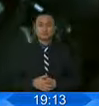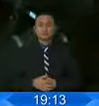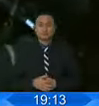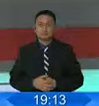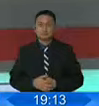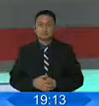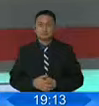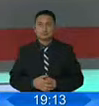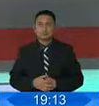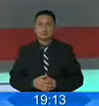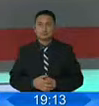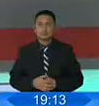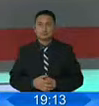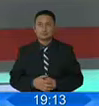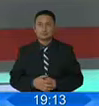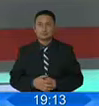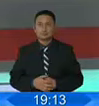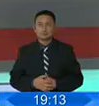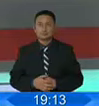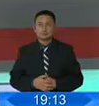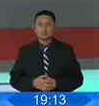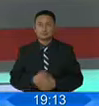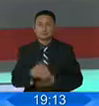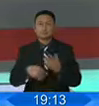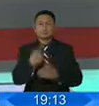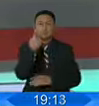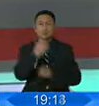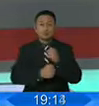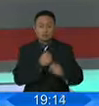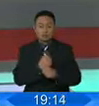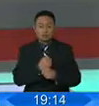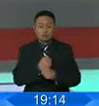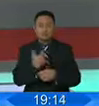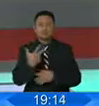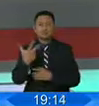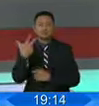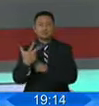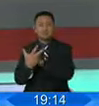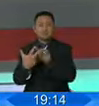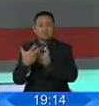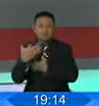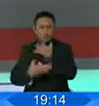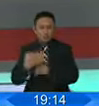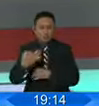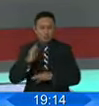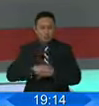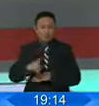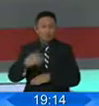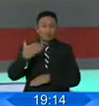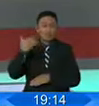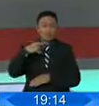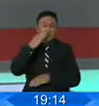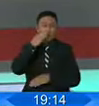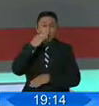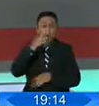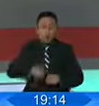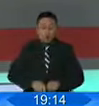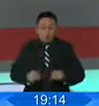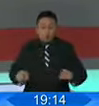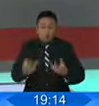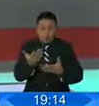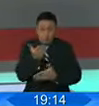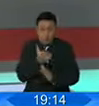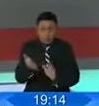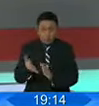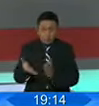Casamén. Y luego de un año, 3 procesados por el asesinato de una ginecóloga en Quito recibieron sentencia.